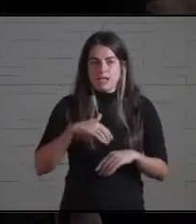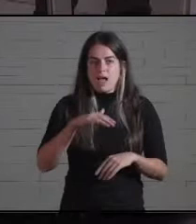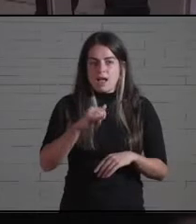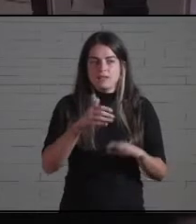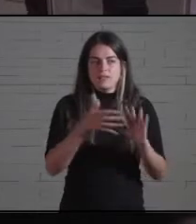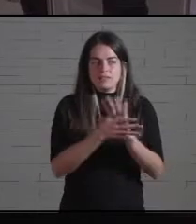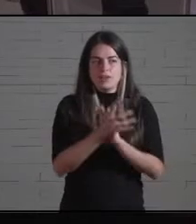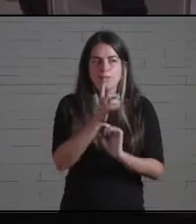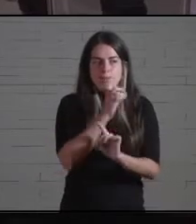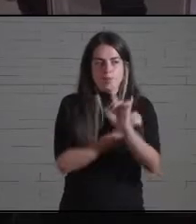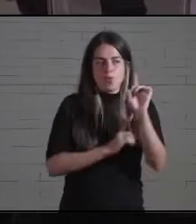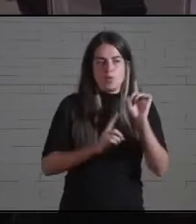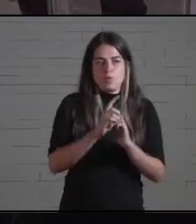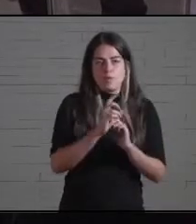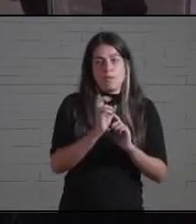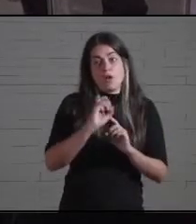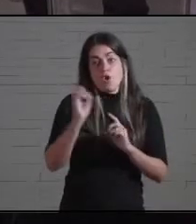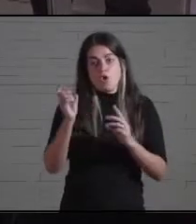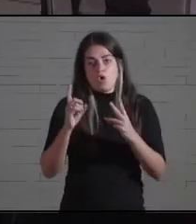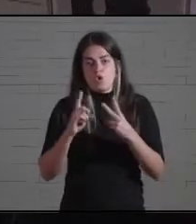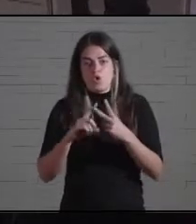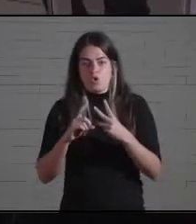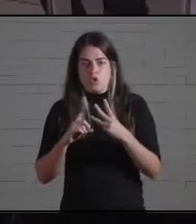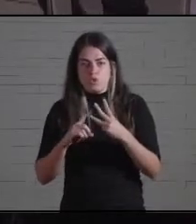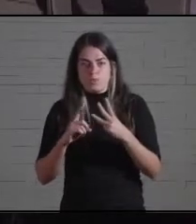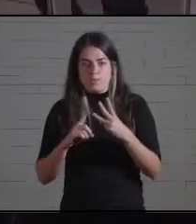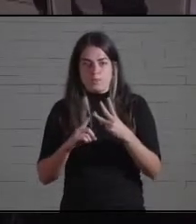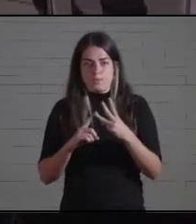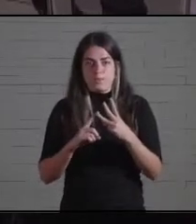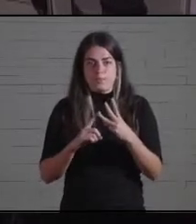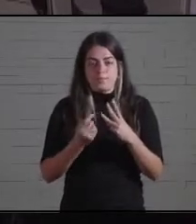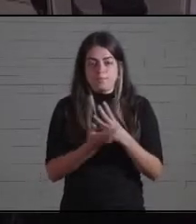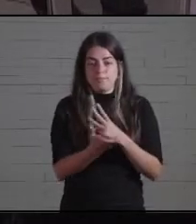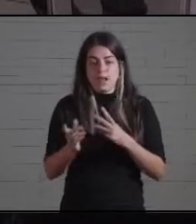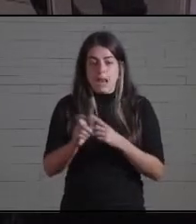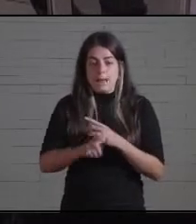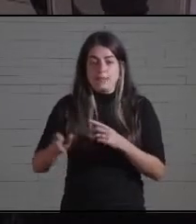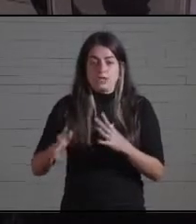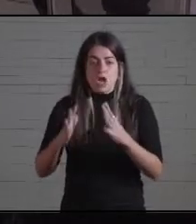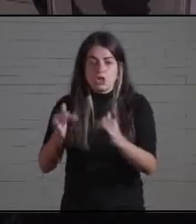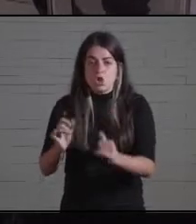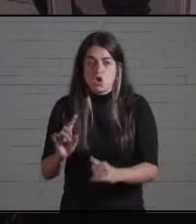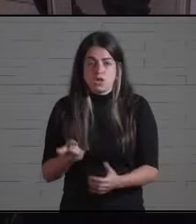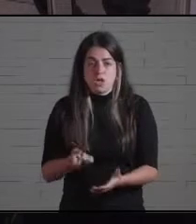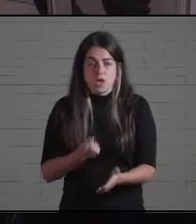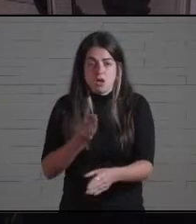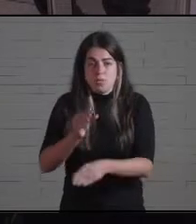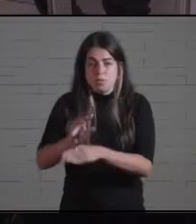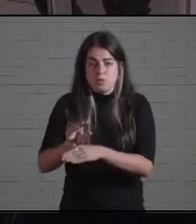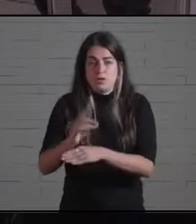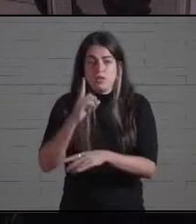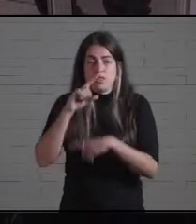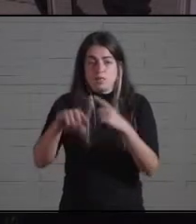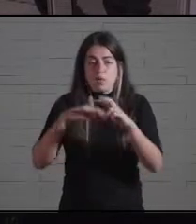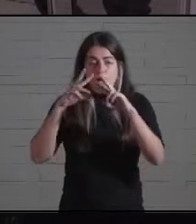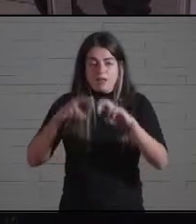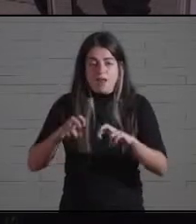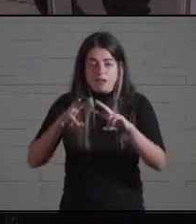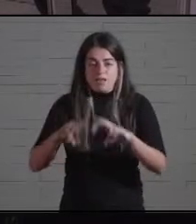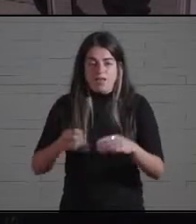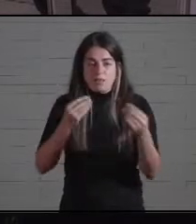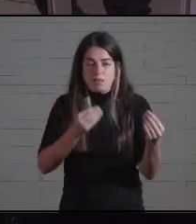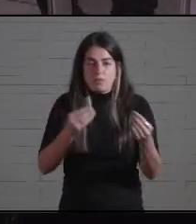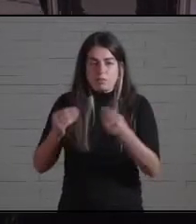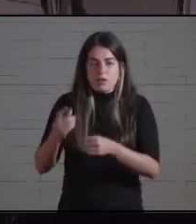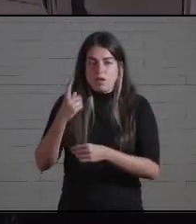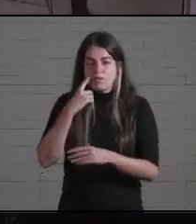problemas. Y otro de los problemas es que no se está llegando a las personas. Y después hay que analizar bien si se llega, si